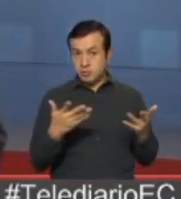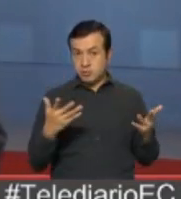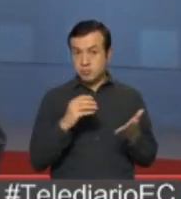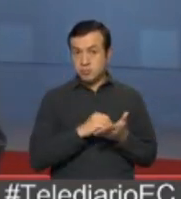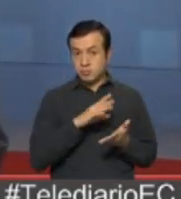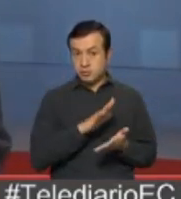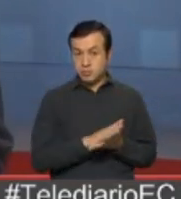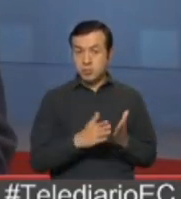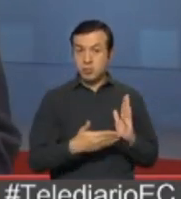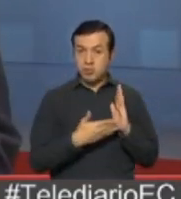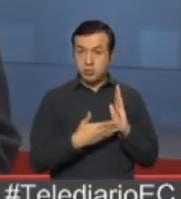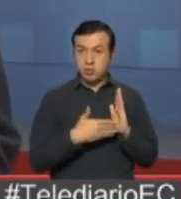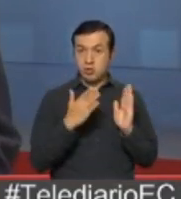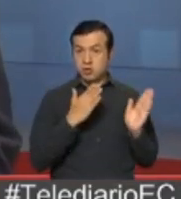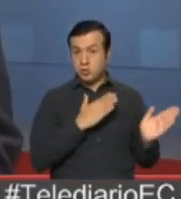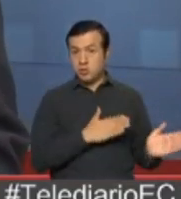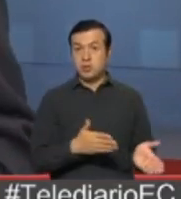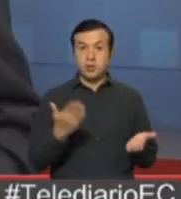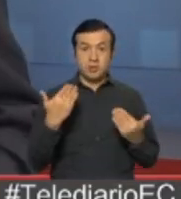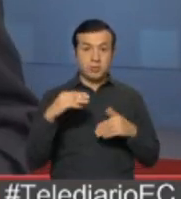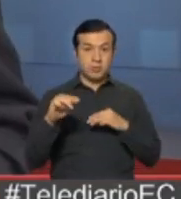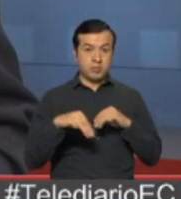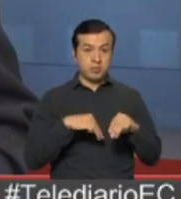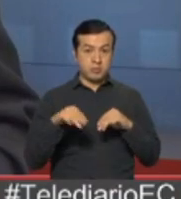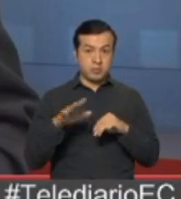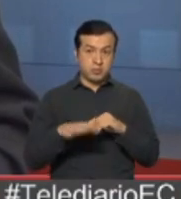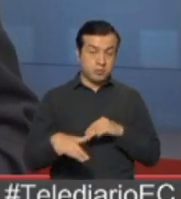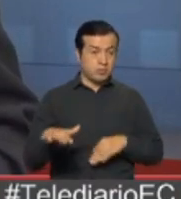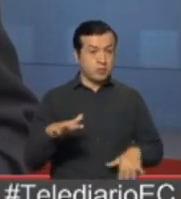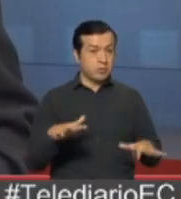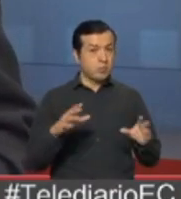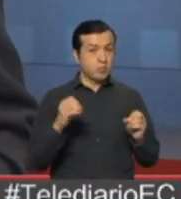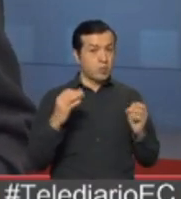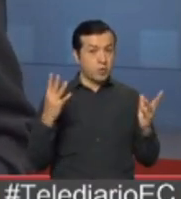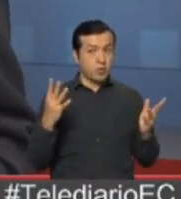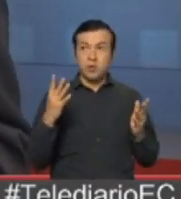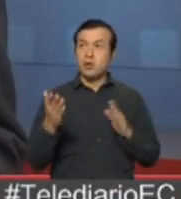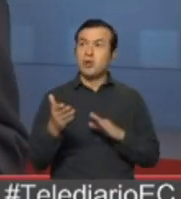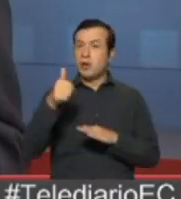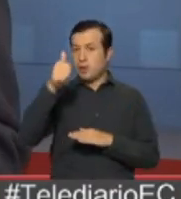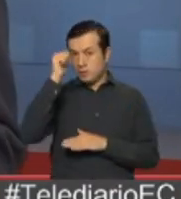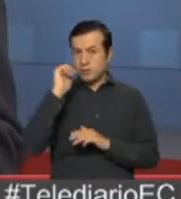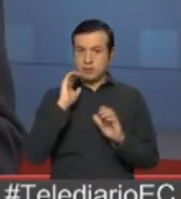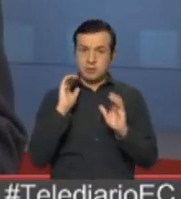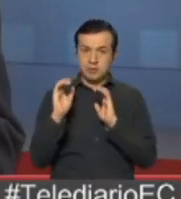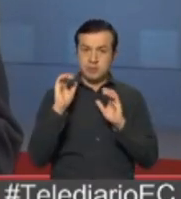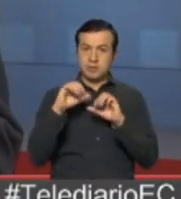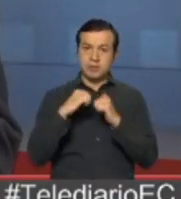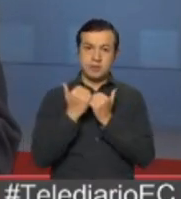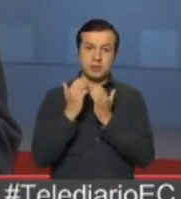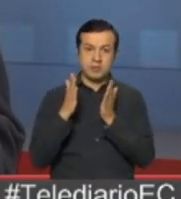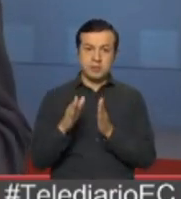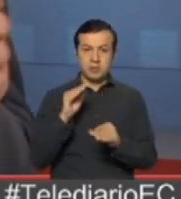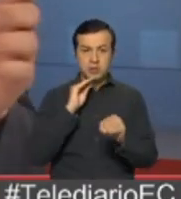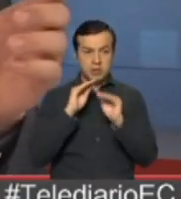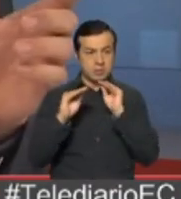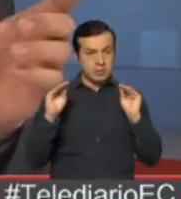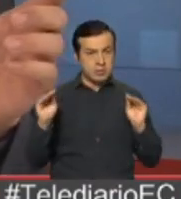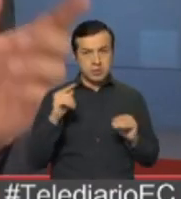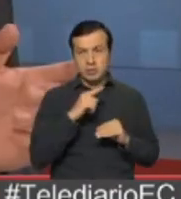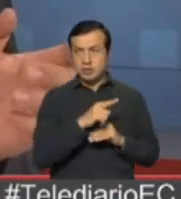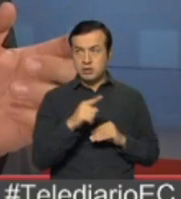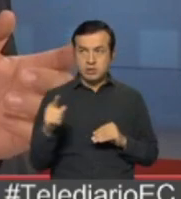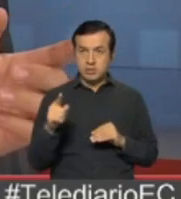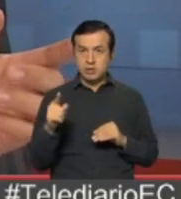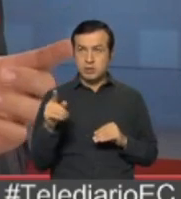de esta modelo de movilidad de transporte como estaba yo ayer por ejemplo con asambleístas que daban cuenta de el